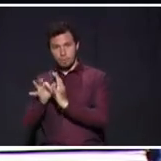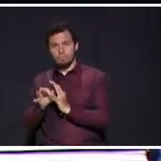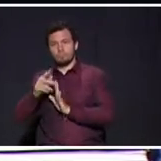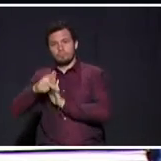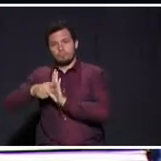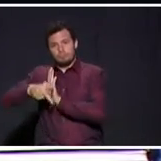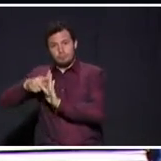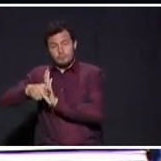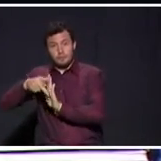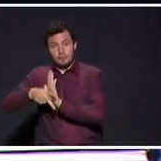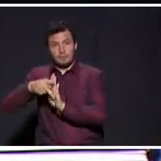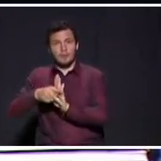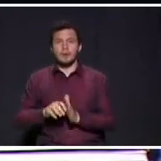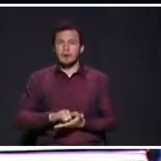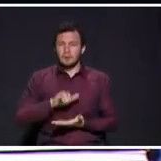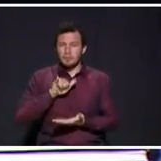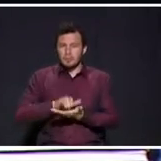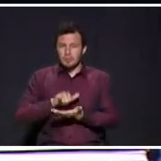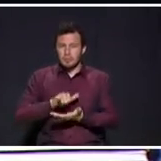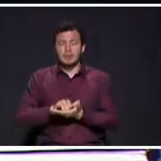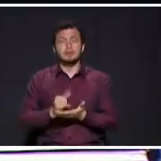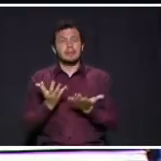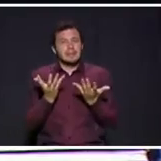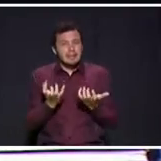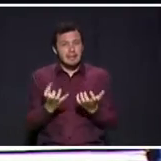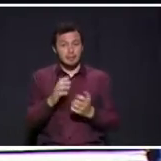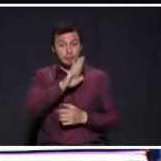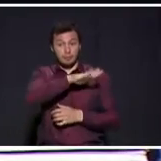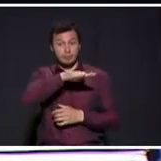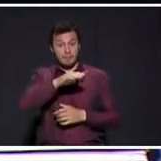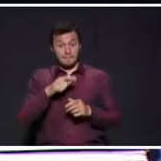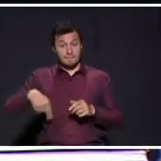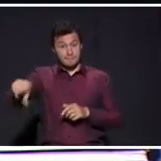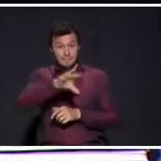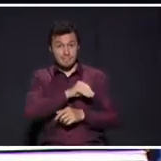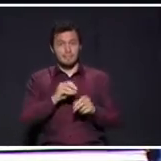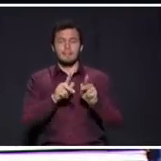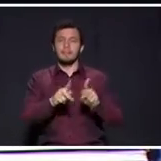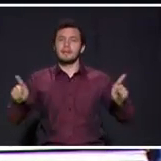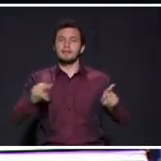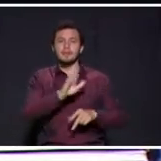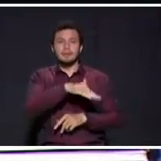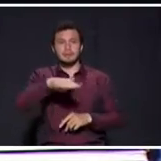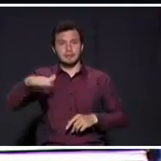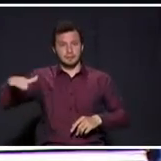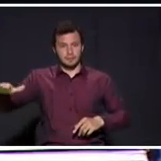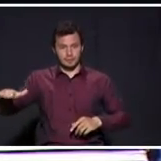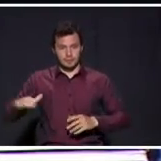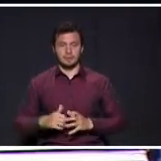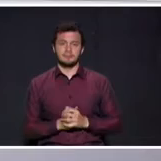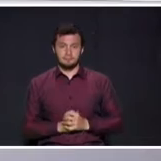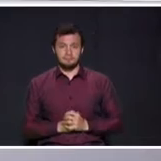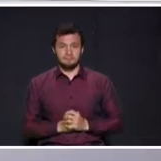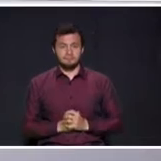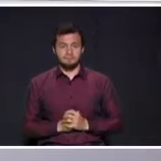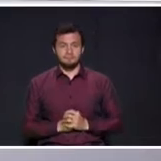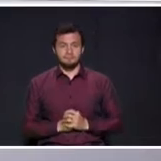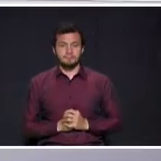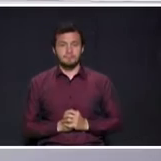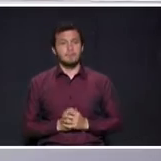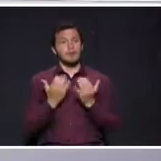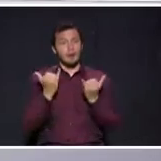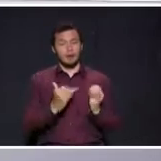tiene que recuperar el liderazgo a los antioqueños y nosotros nos comprometemos a convertirlo en una realidad bien ahora el turno es para el